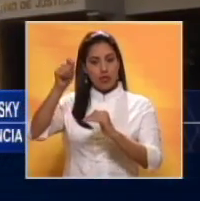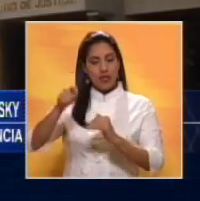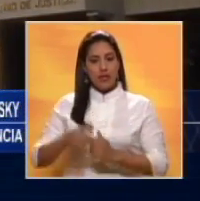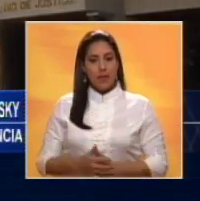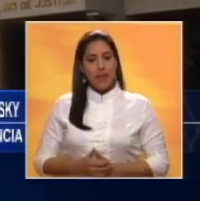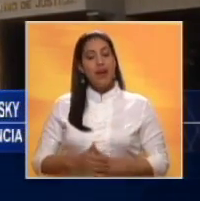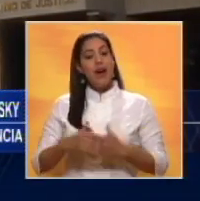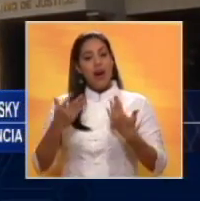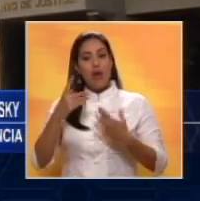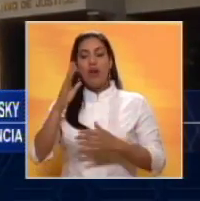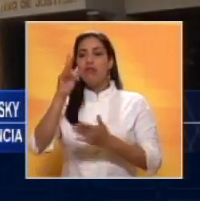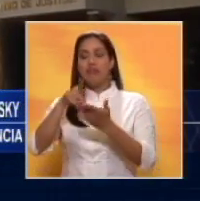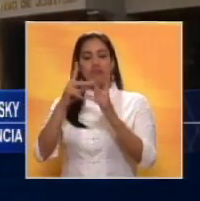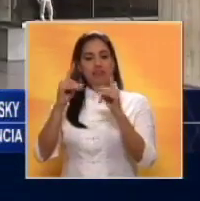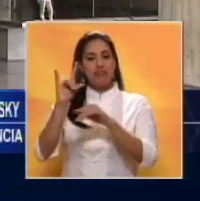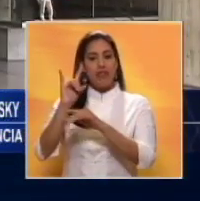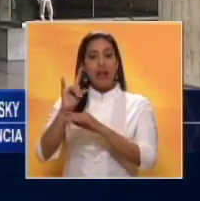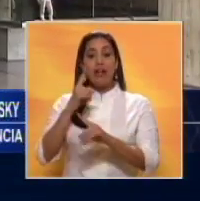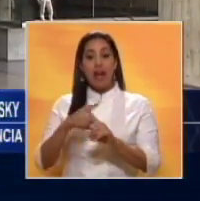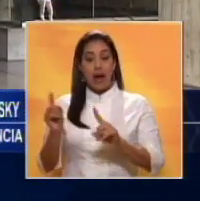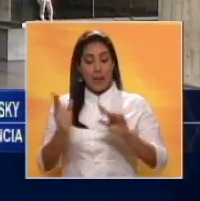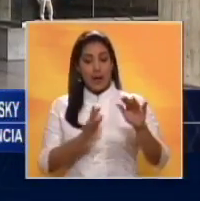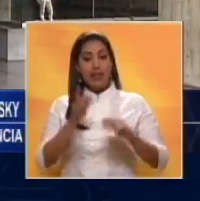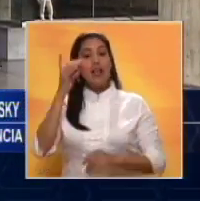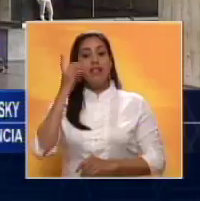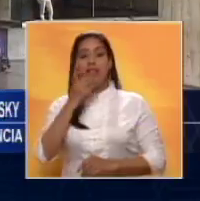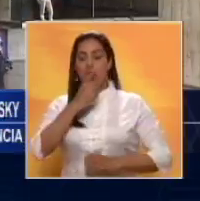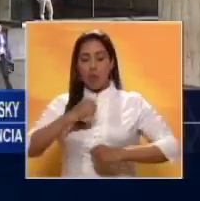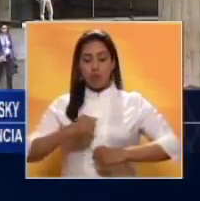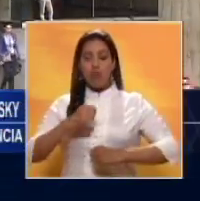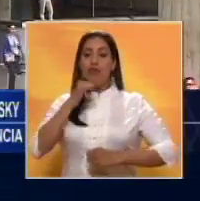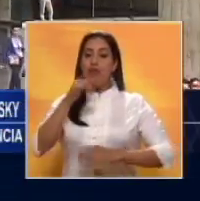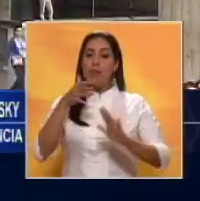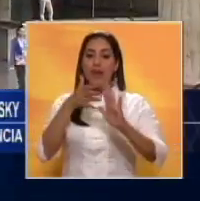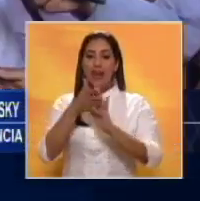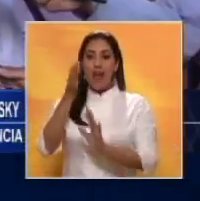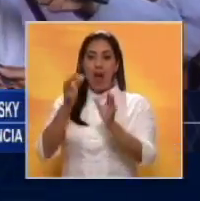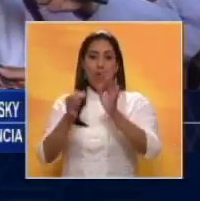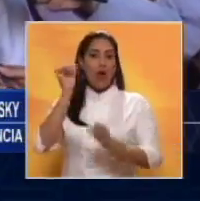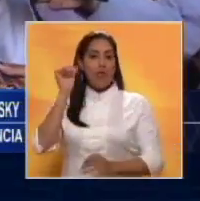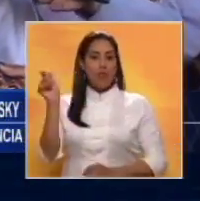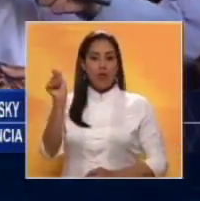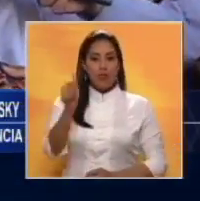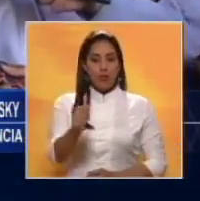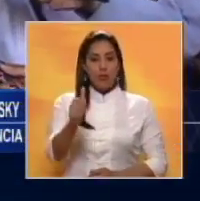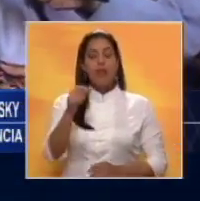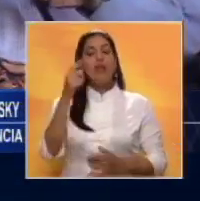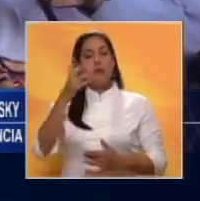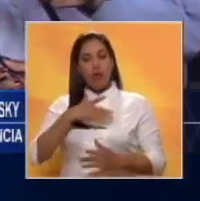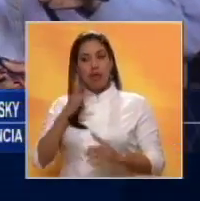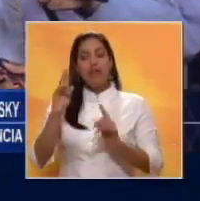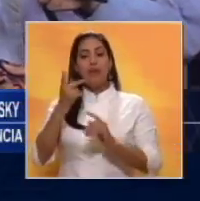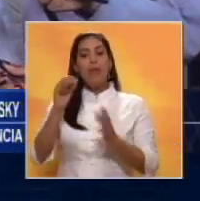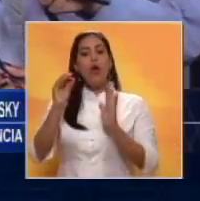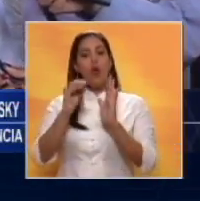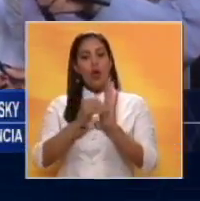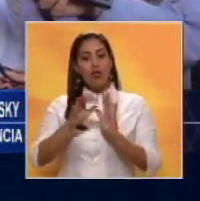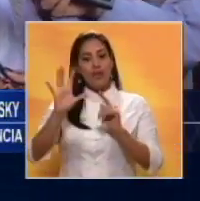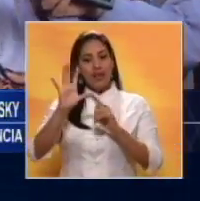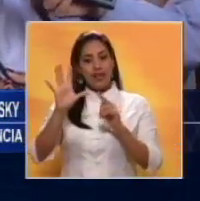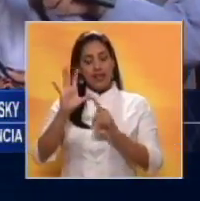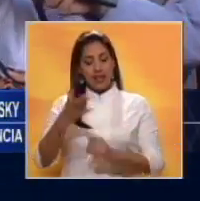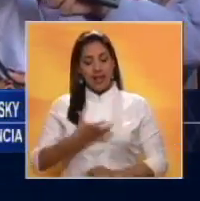de Justicia a la comparecencia. Por el contrario, David Smolansky envió a su abogada Ana Leonora Acosta. Él podría convertirse en el